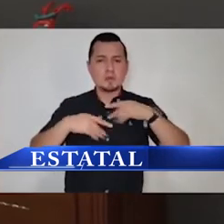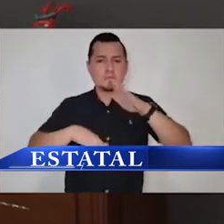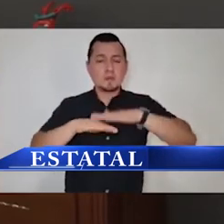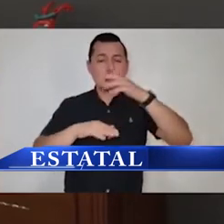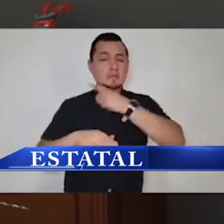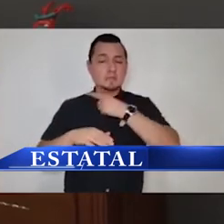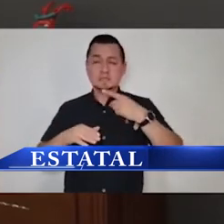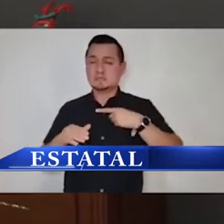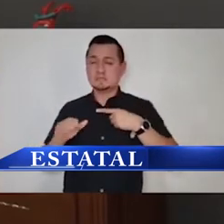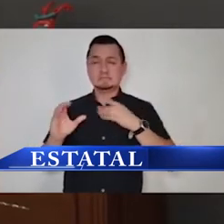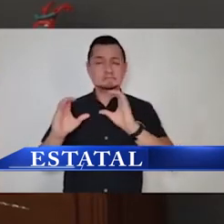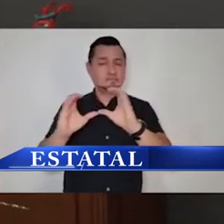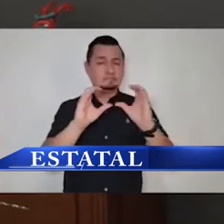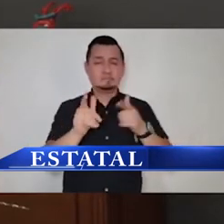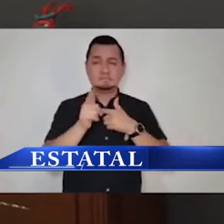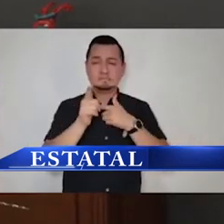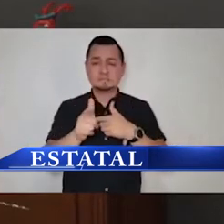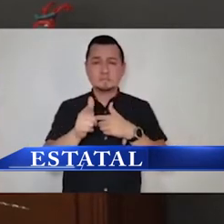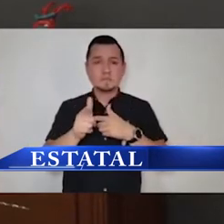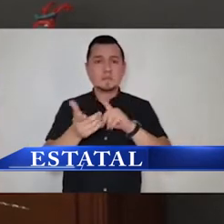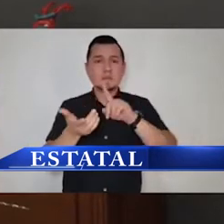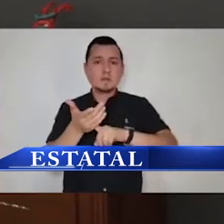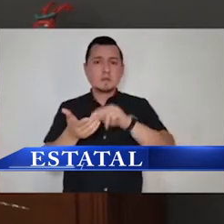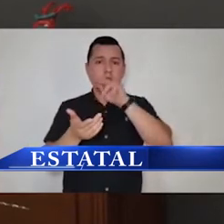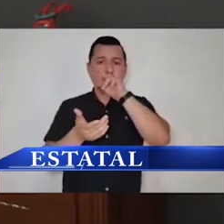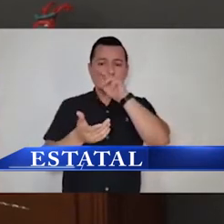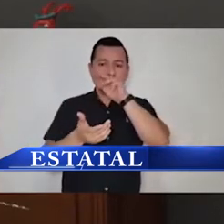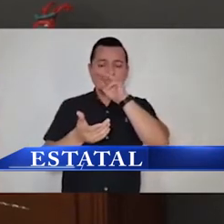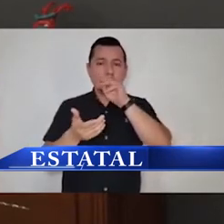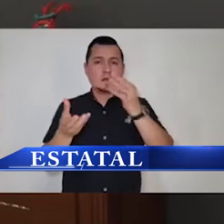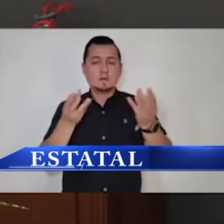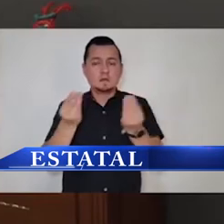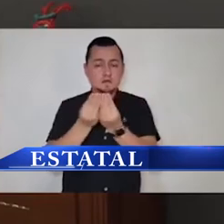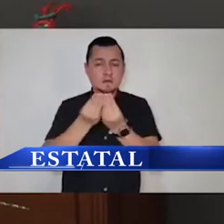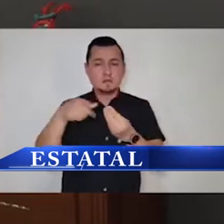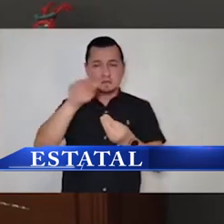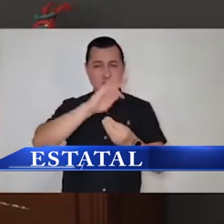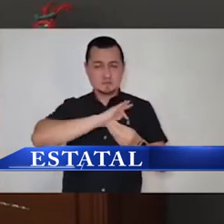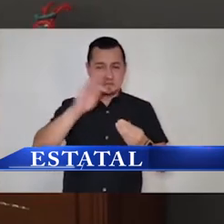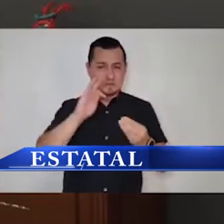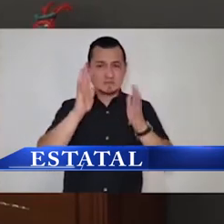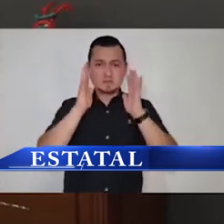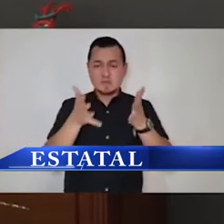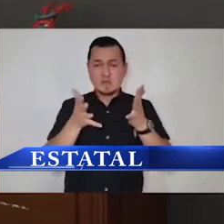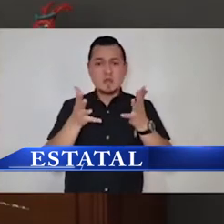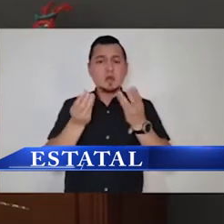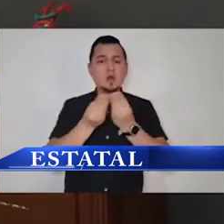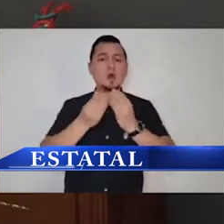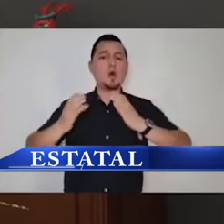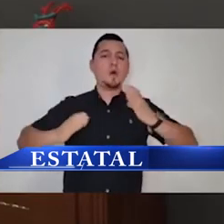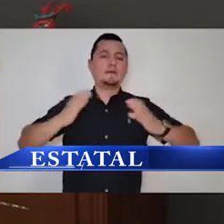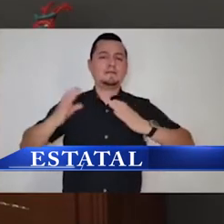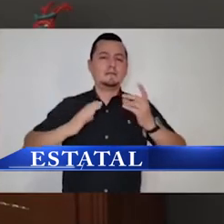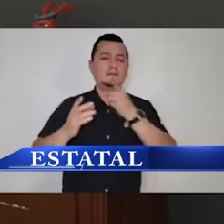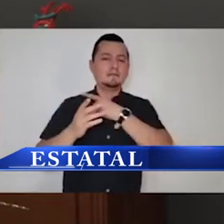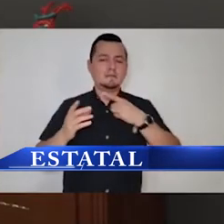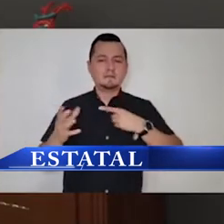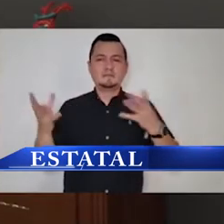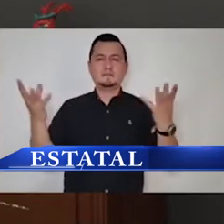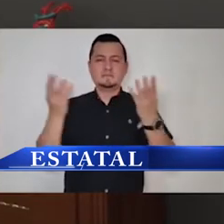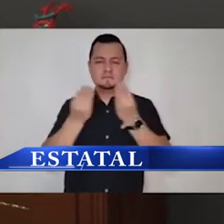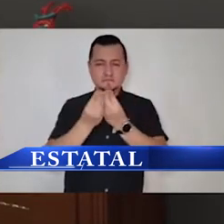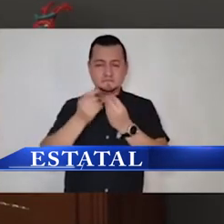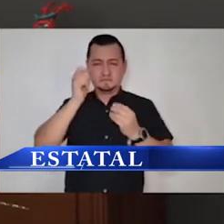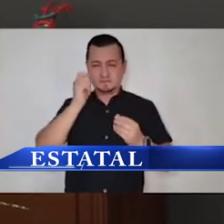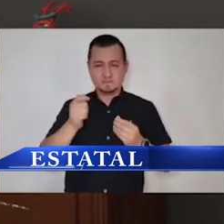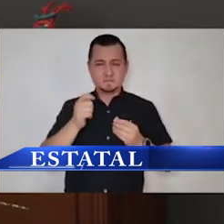de riesgo deben seguir siendo nuestra mayor preocupación. Debemos aprender a convivir